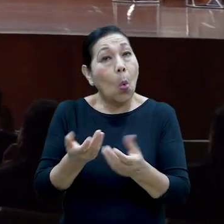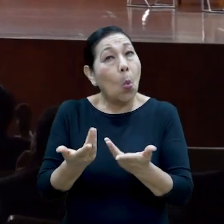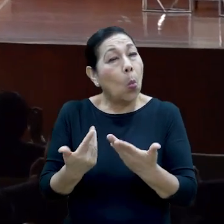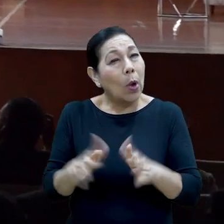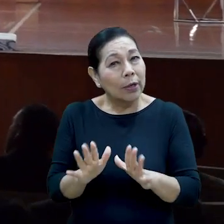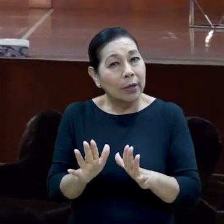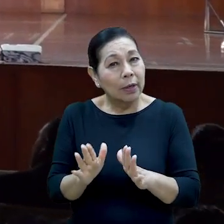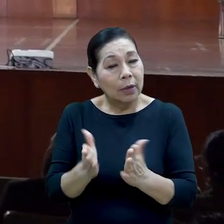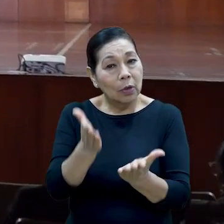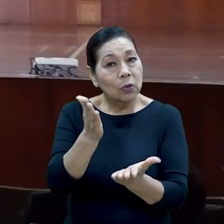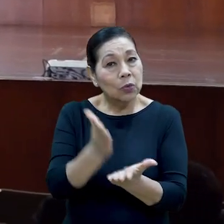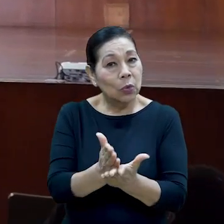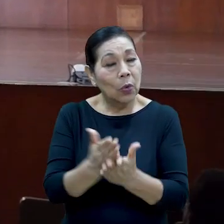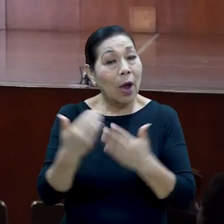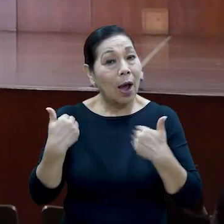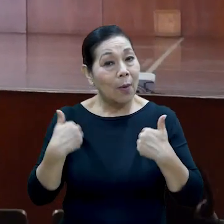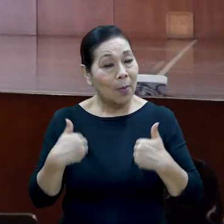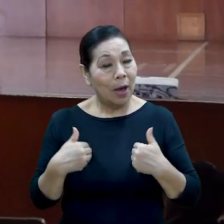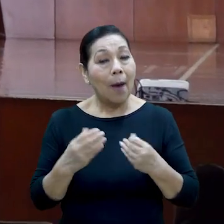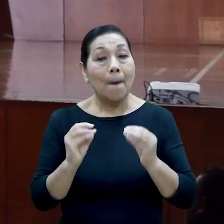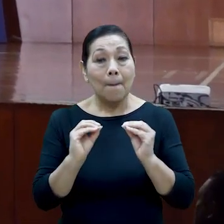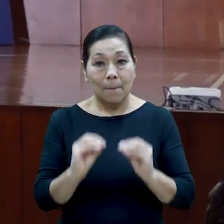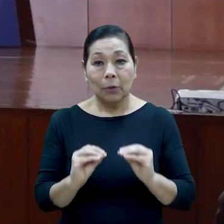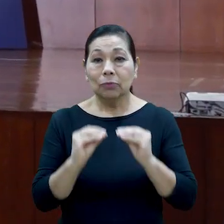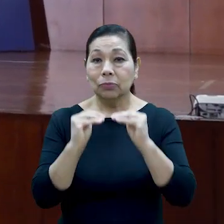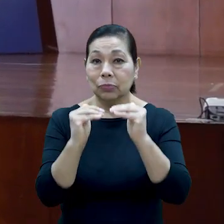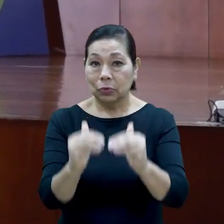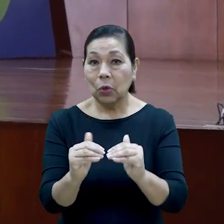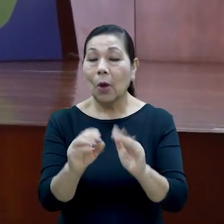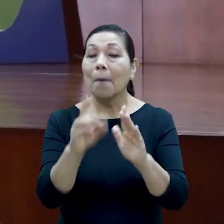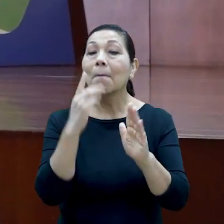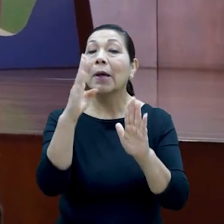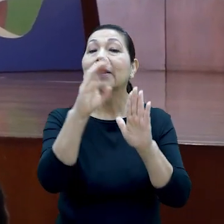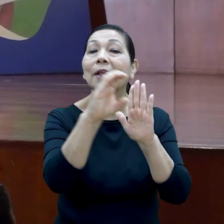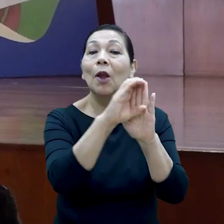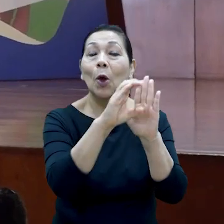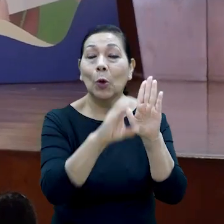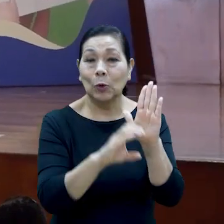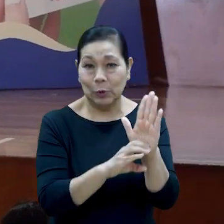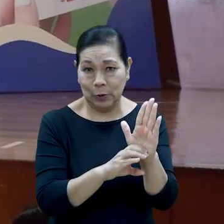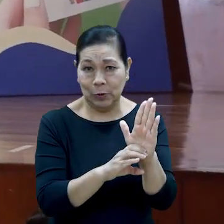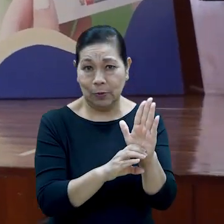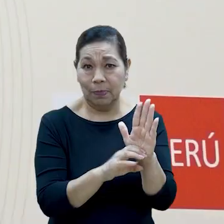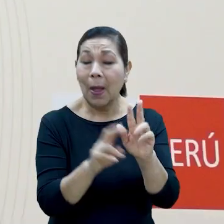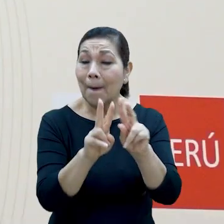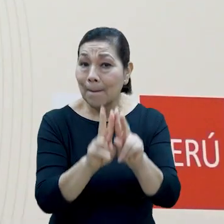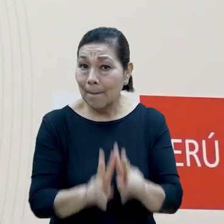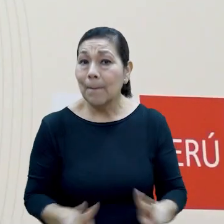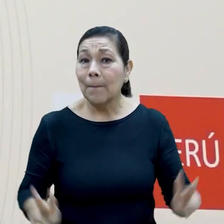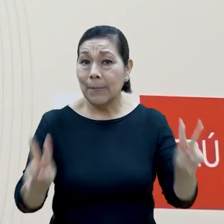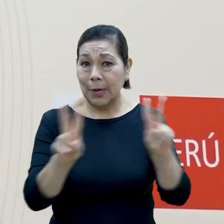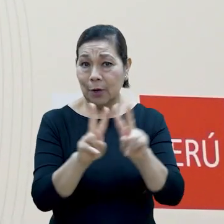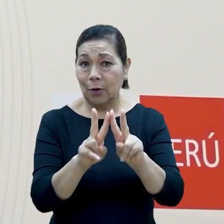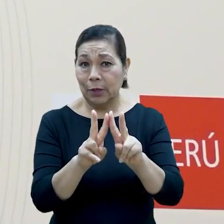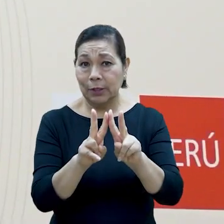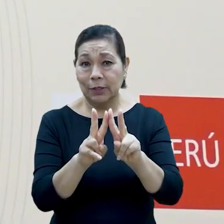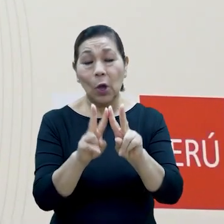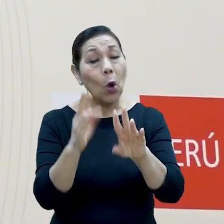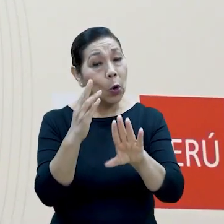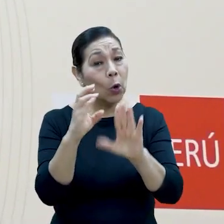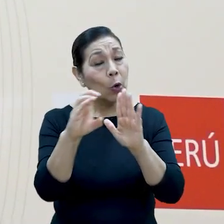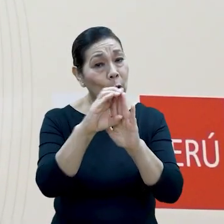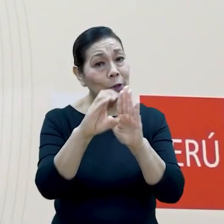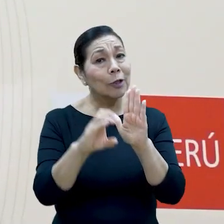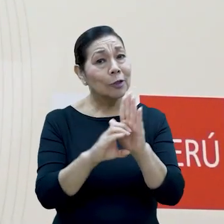interpretar cualquier disciplina del derecho, ésta tiene que pasar por la puerta de la Constitución. Señaló que los valores superiores desarrollados